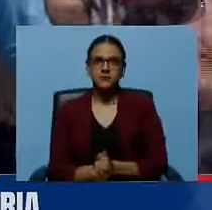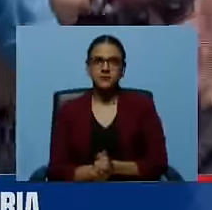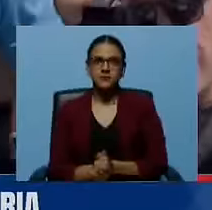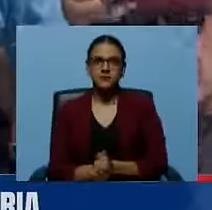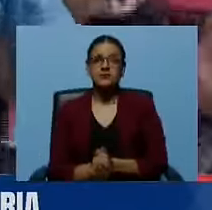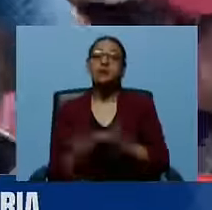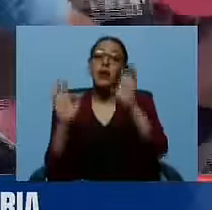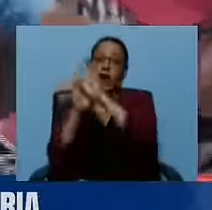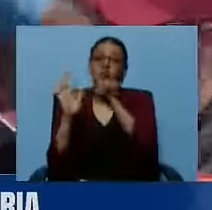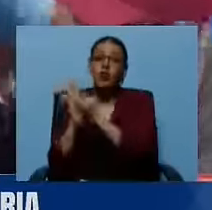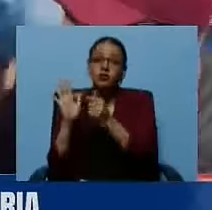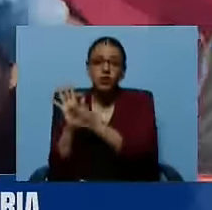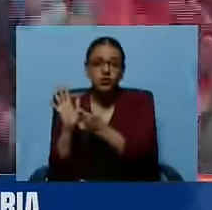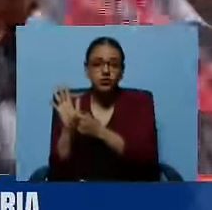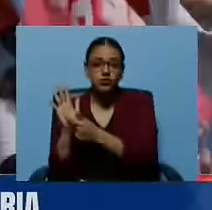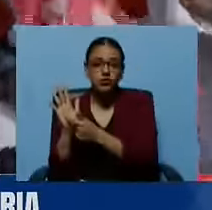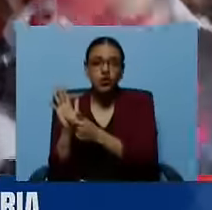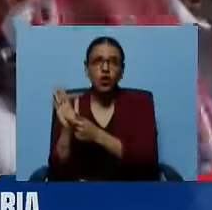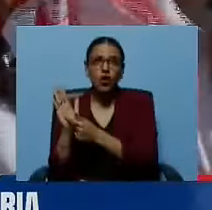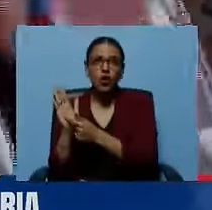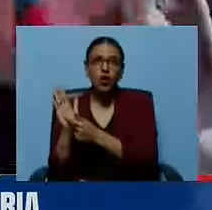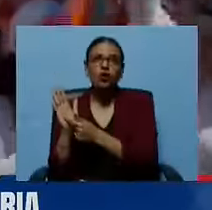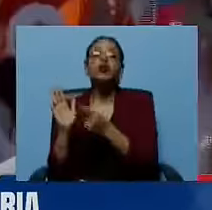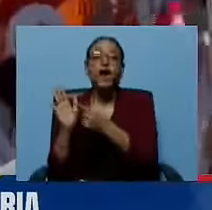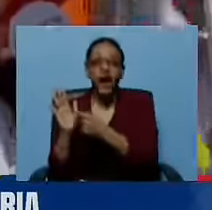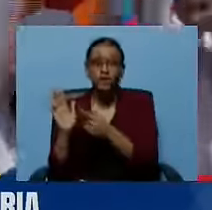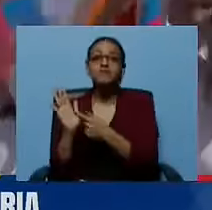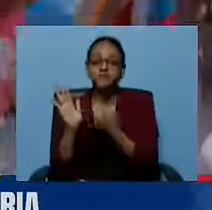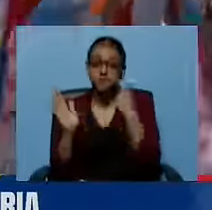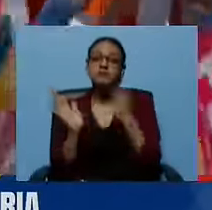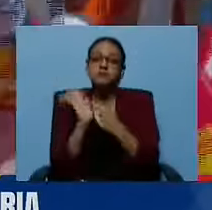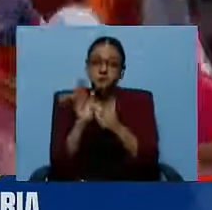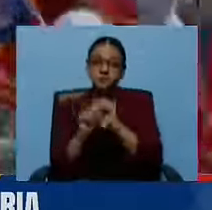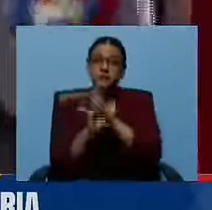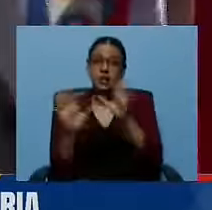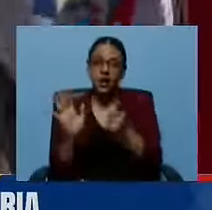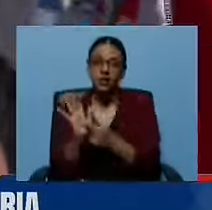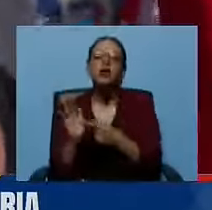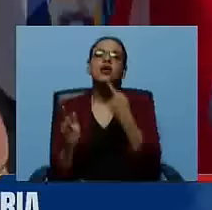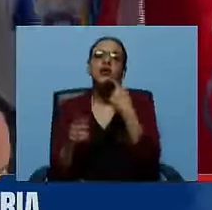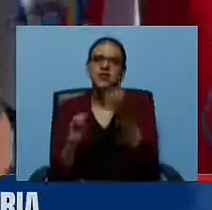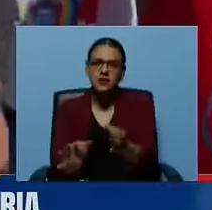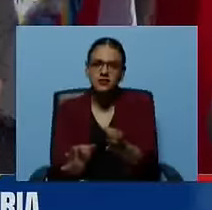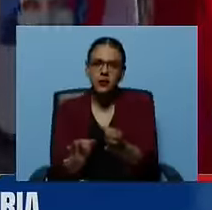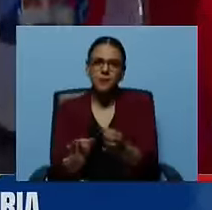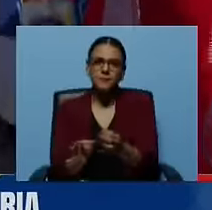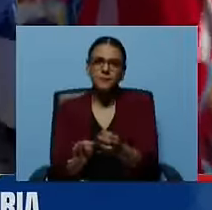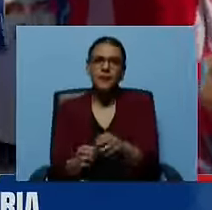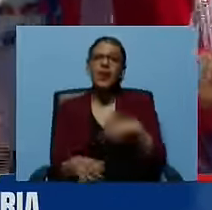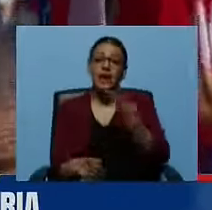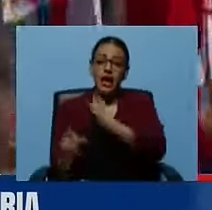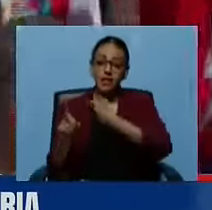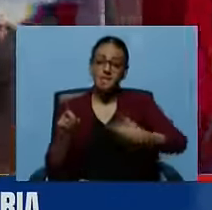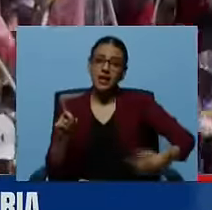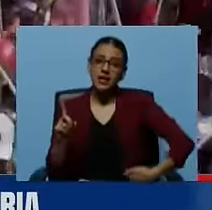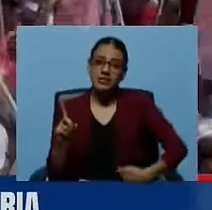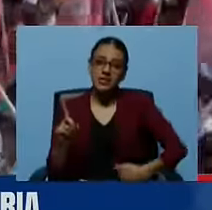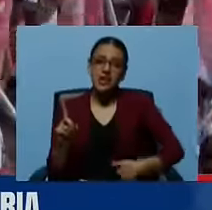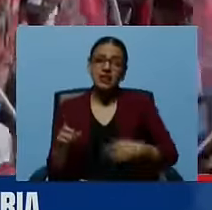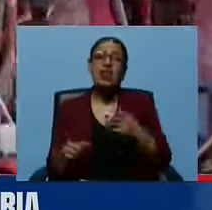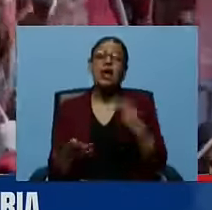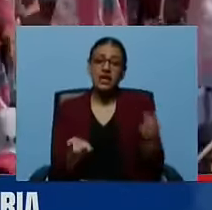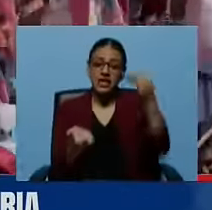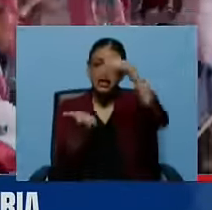La Constitución es taxativa y dice que el presidente